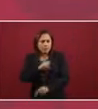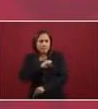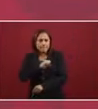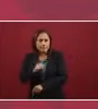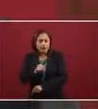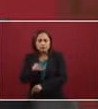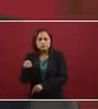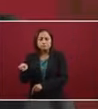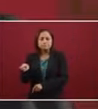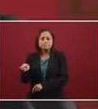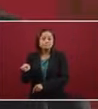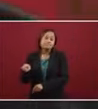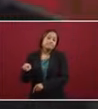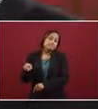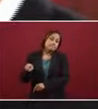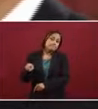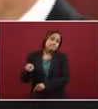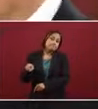se tiene que